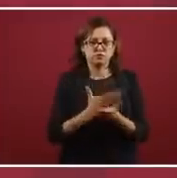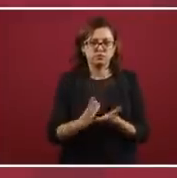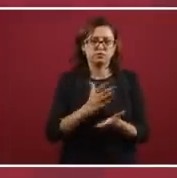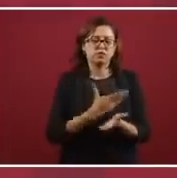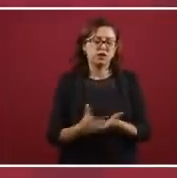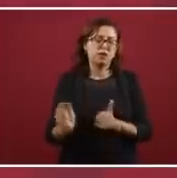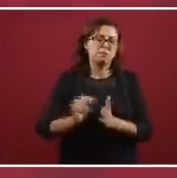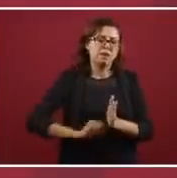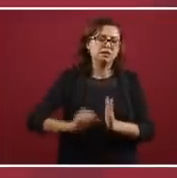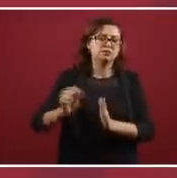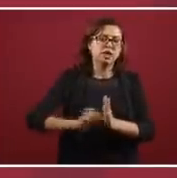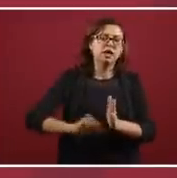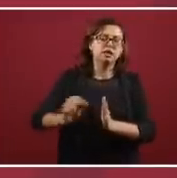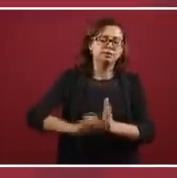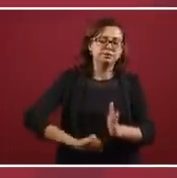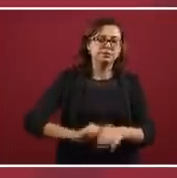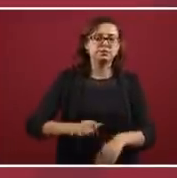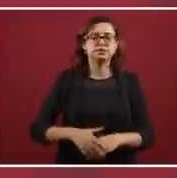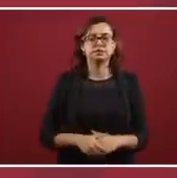mensuales.